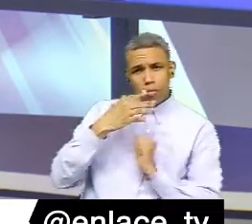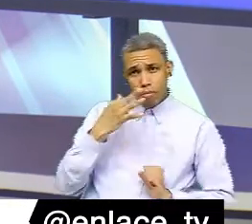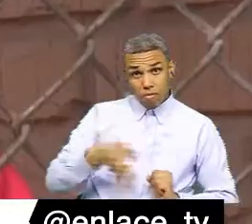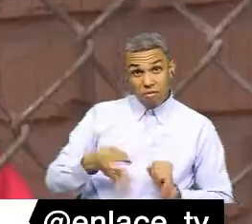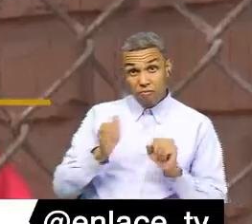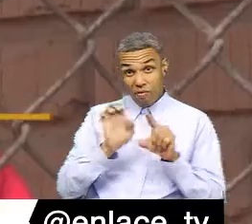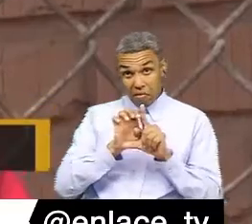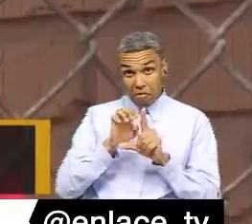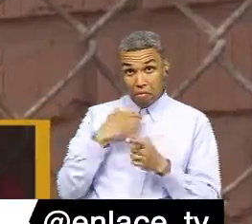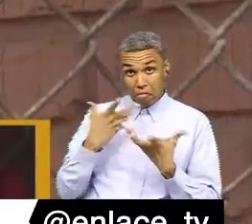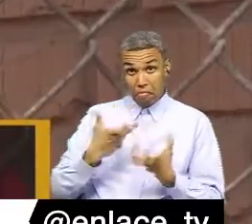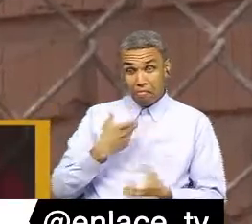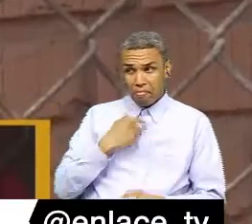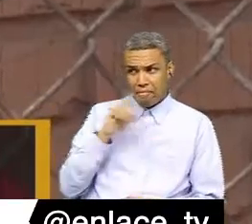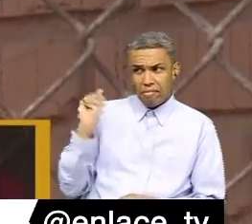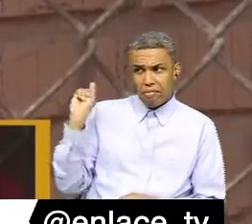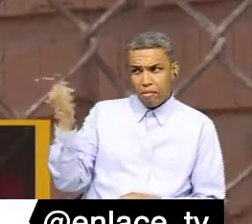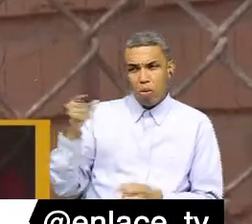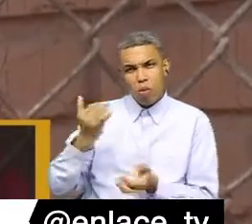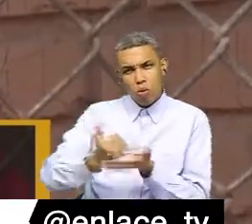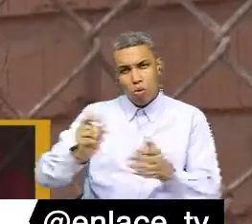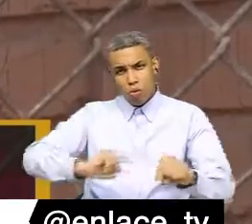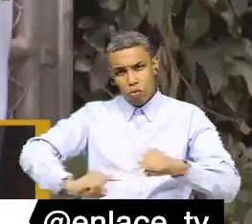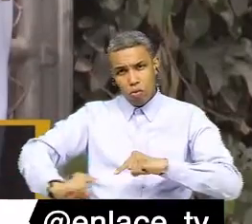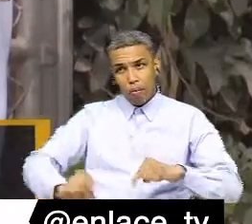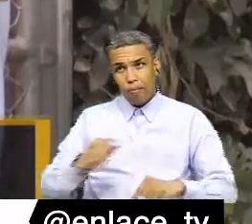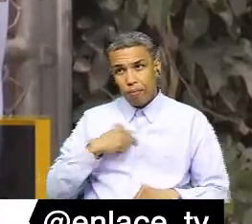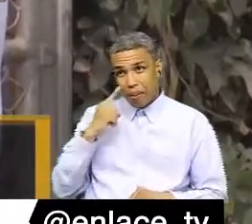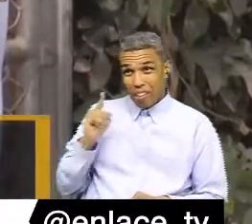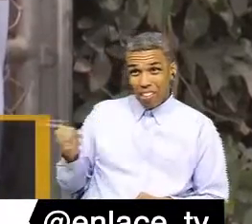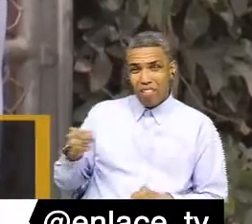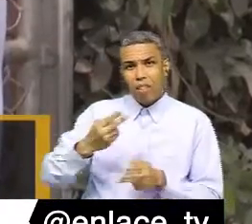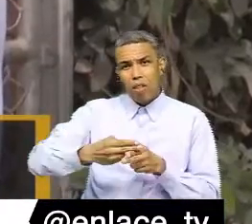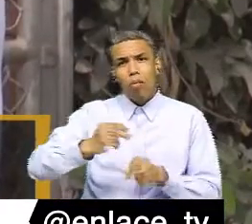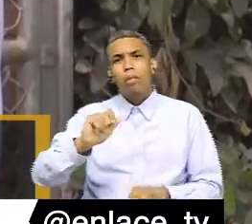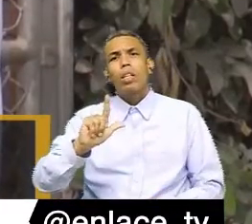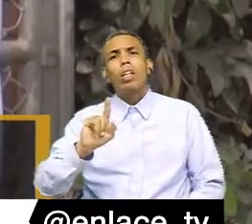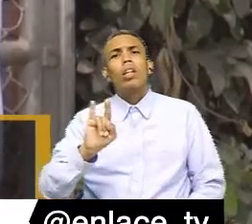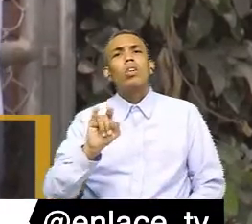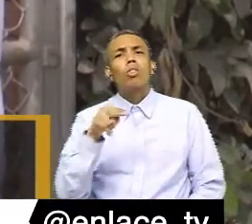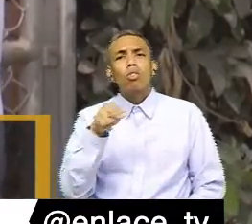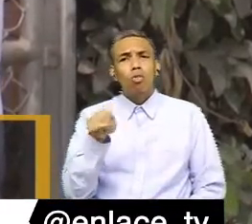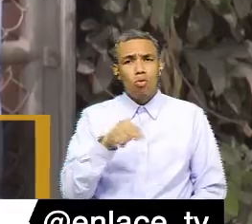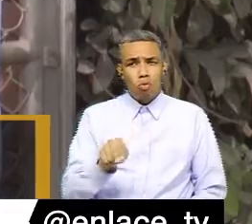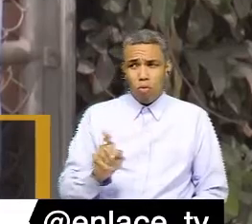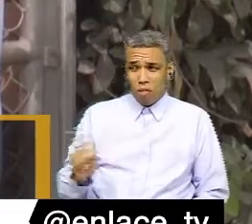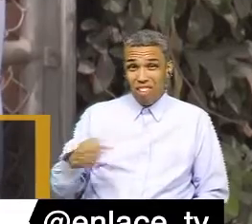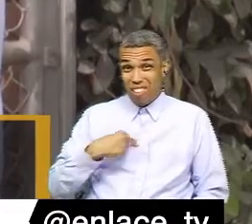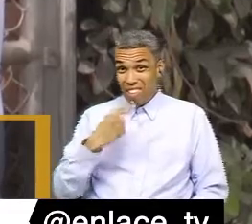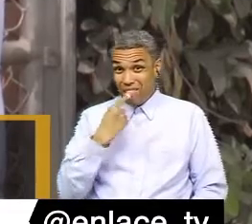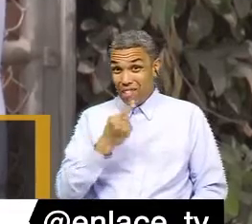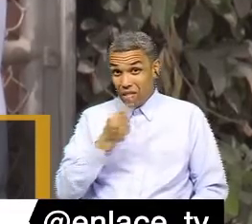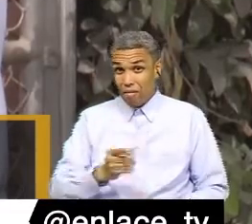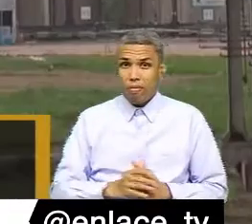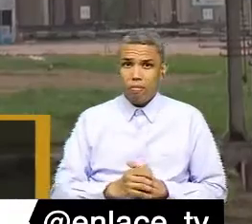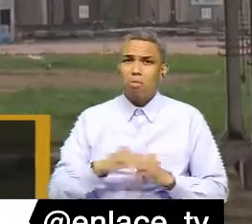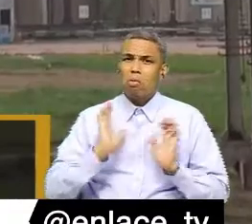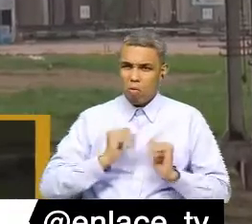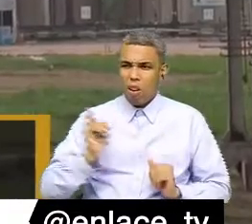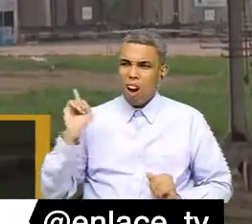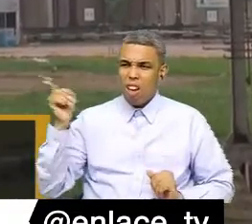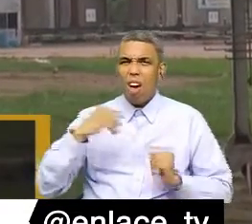luz ahora acá es empleada de la factoría desde hace un año y siete meses dice que presuntamente resultó afectada tras inhalar gases tóxicos